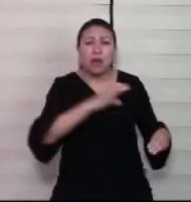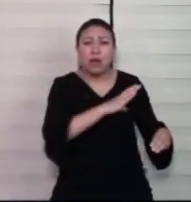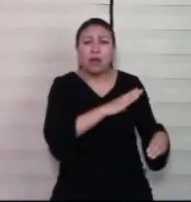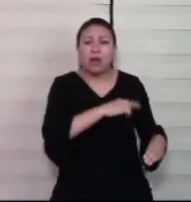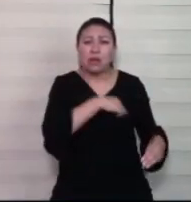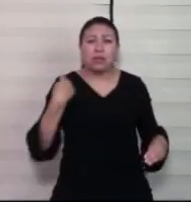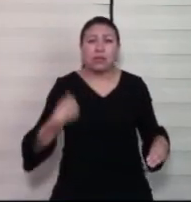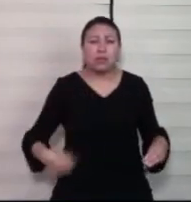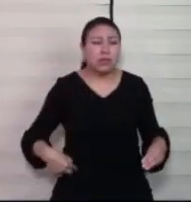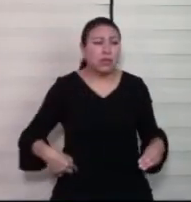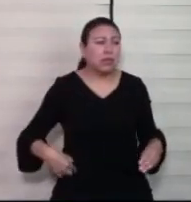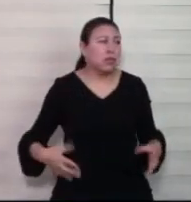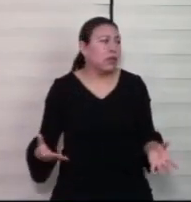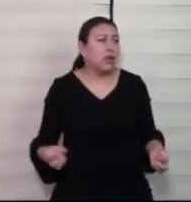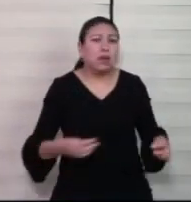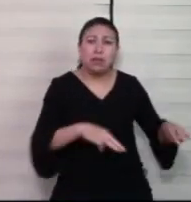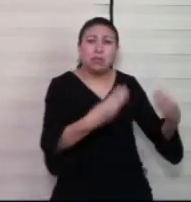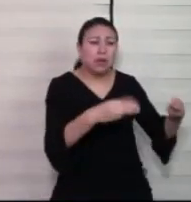Wuhan, pero